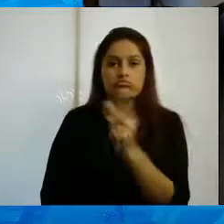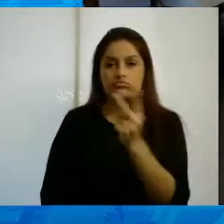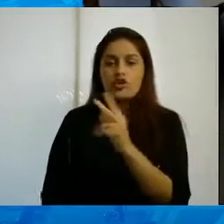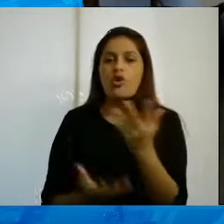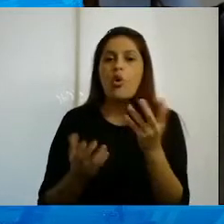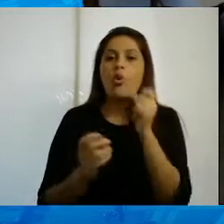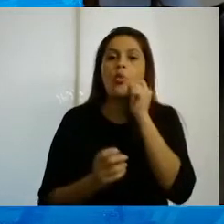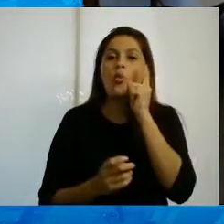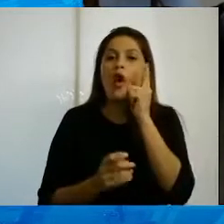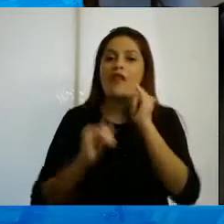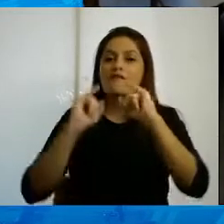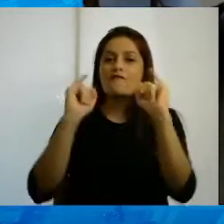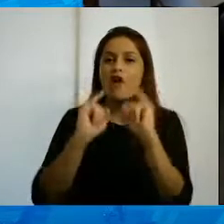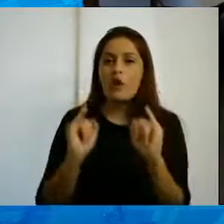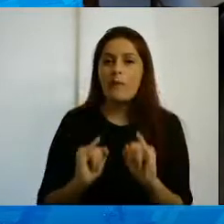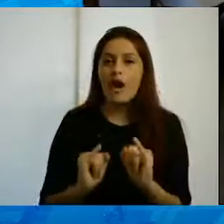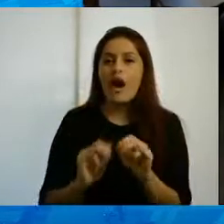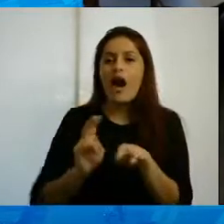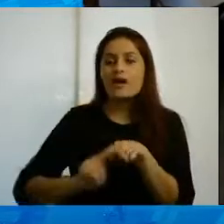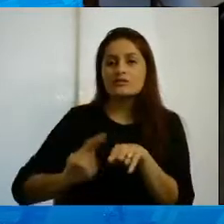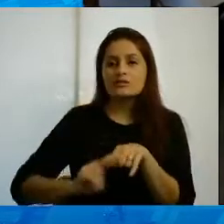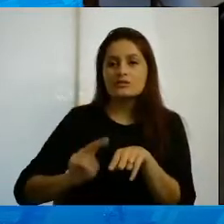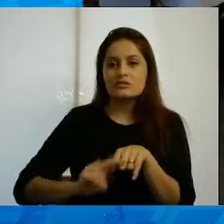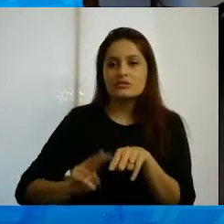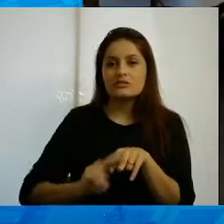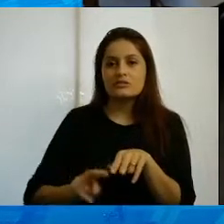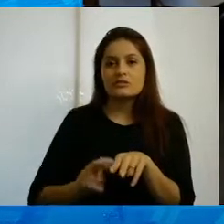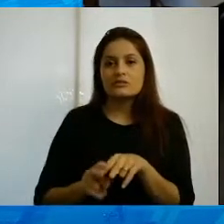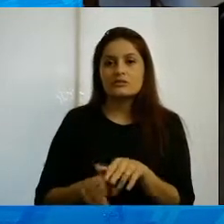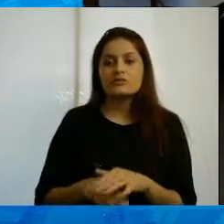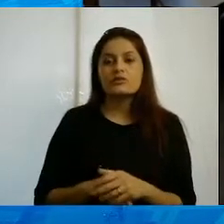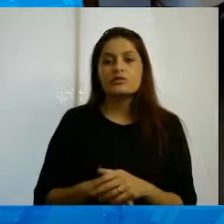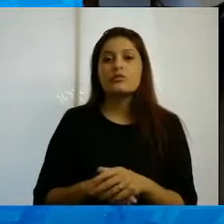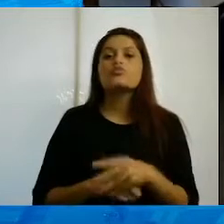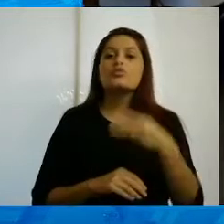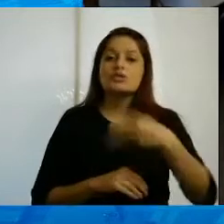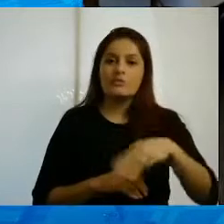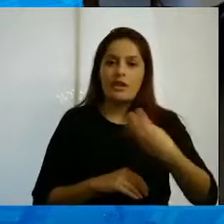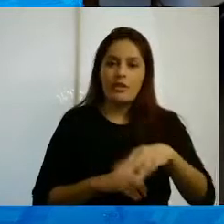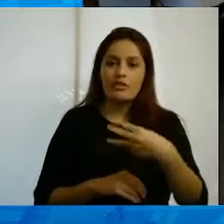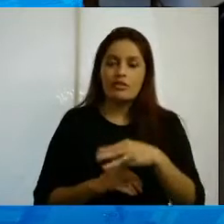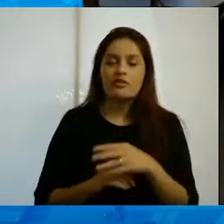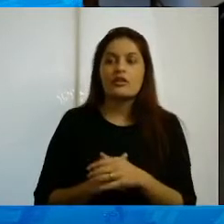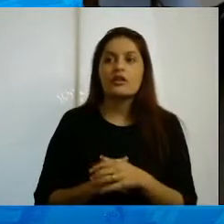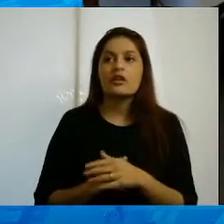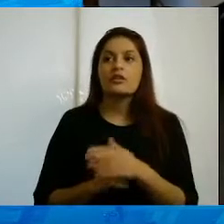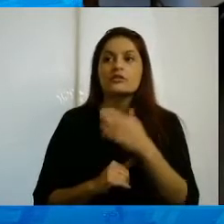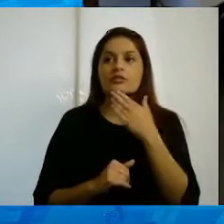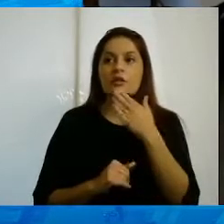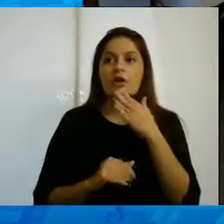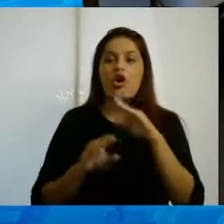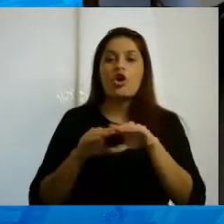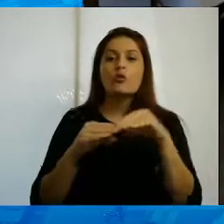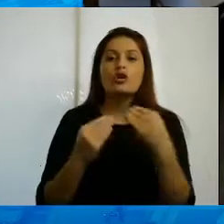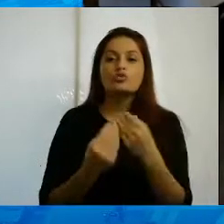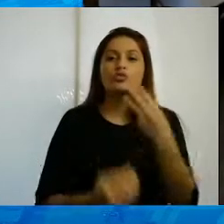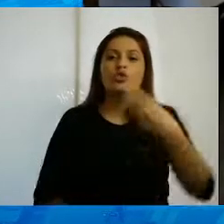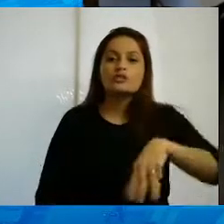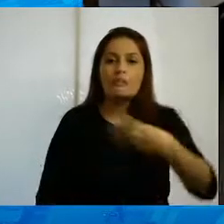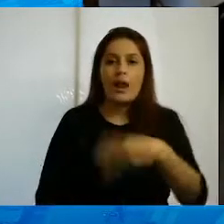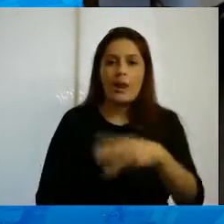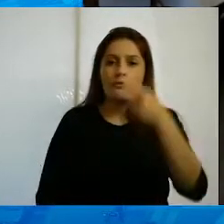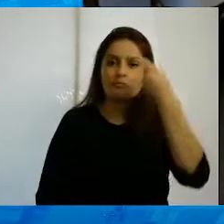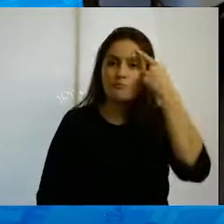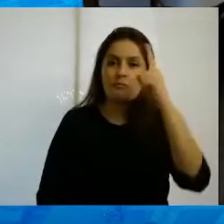están adoptando como, en este caso, municipio, y como corporación municipal